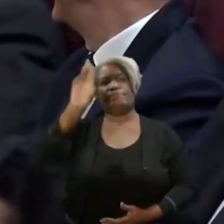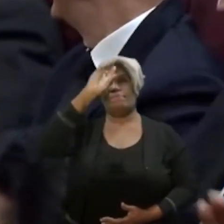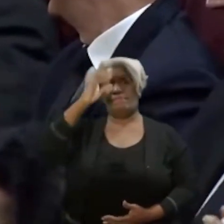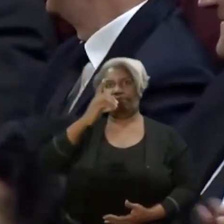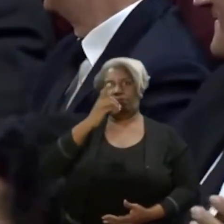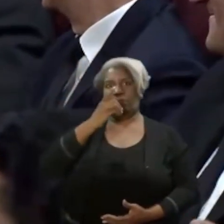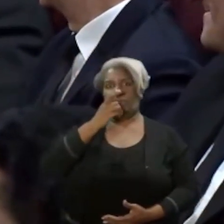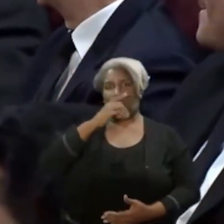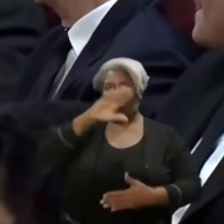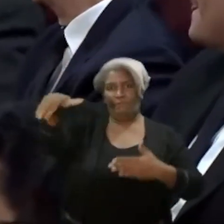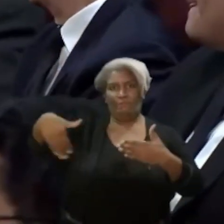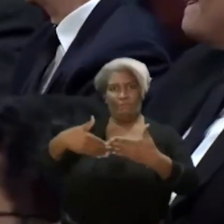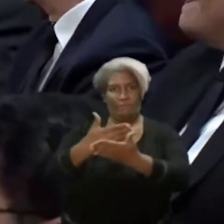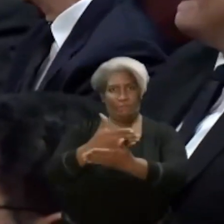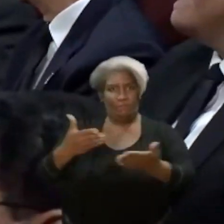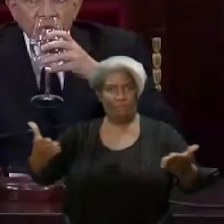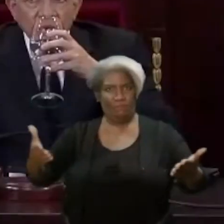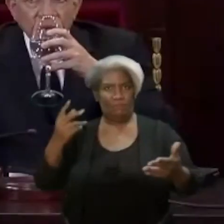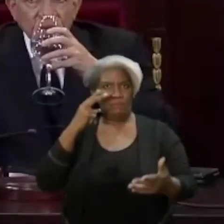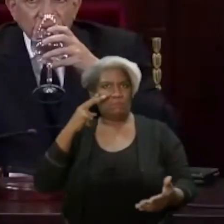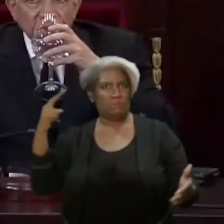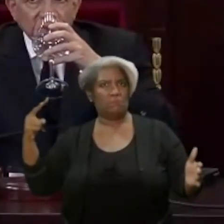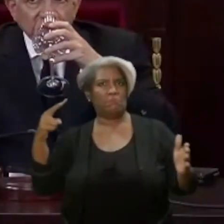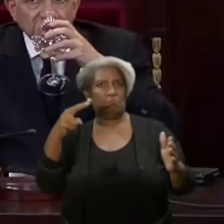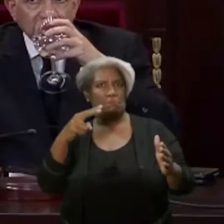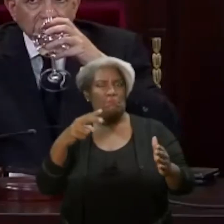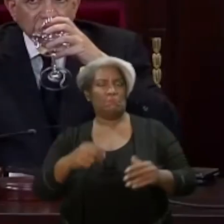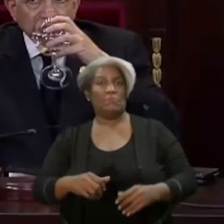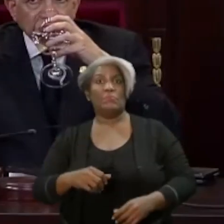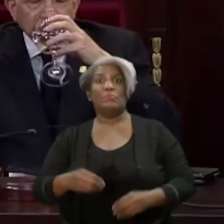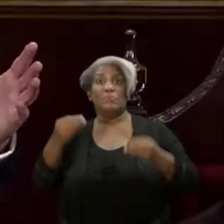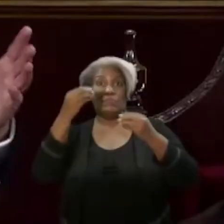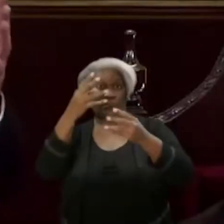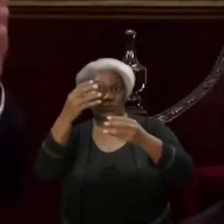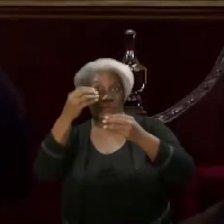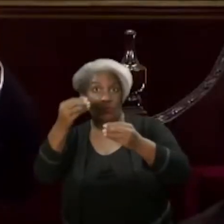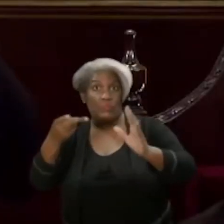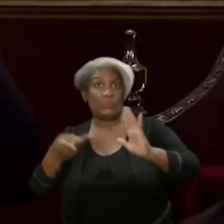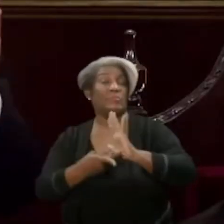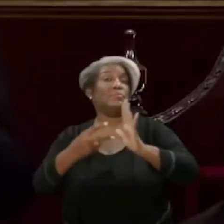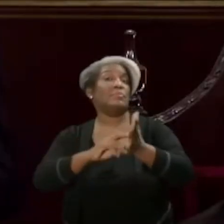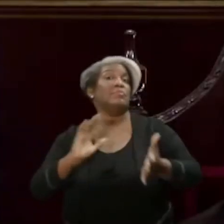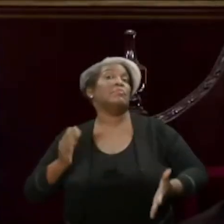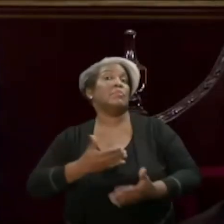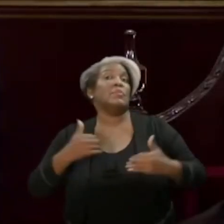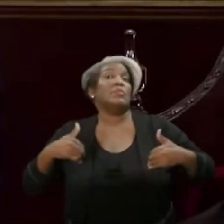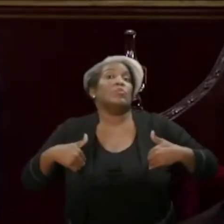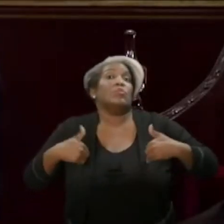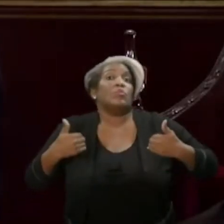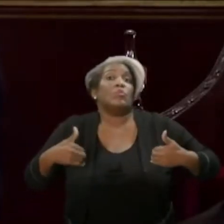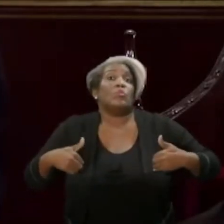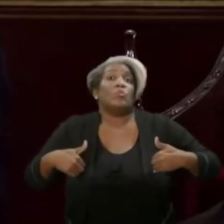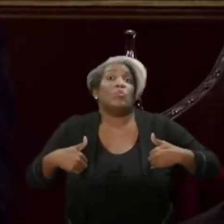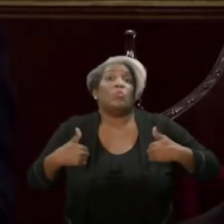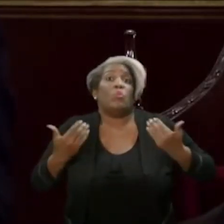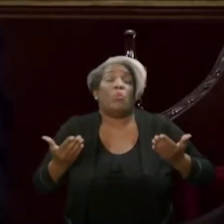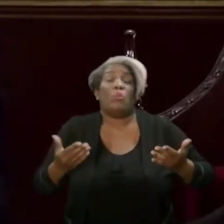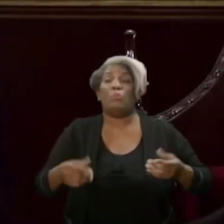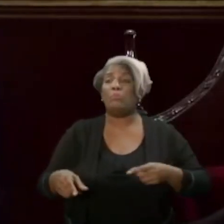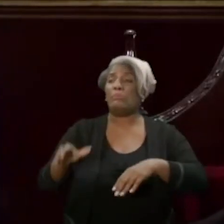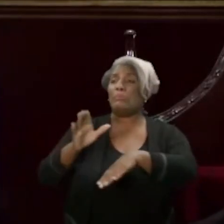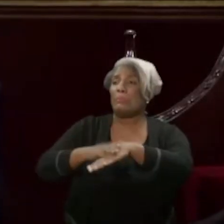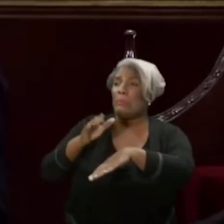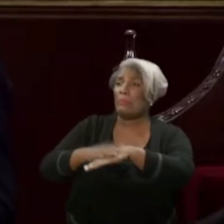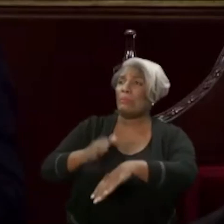Dominicanas y dominicanos, como pueden ver, estos datos nos dicen que ya nuestros jóvenes no tenemos que seguirles hablando